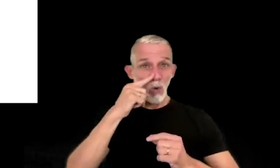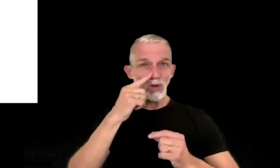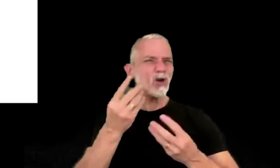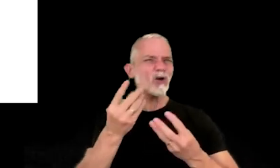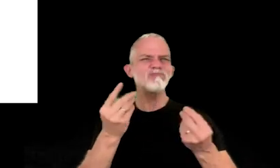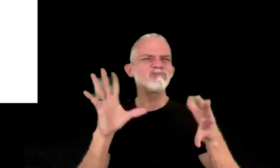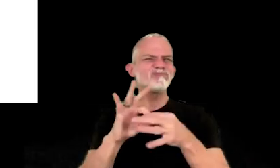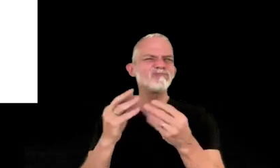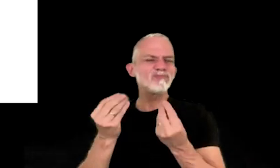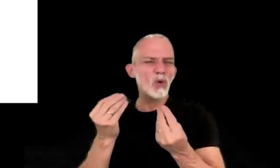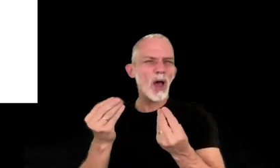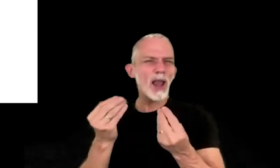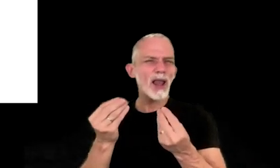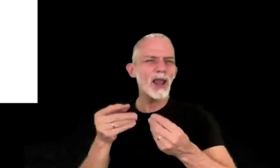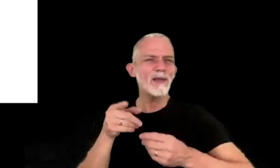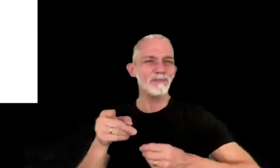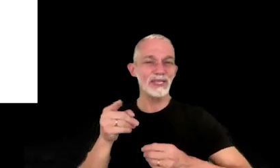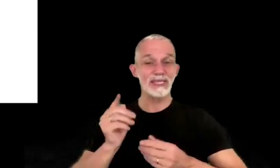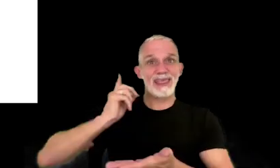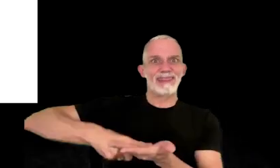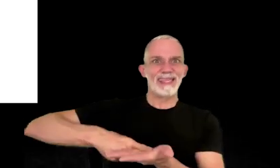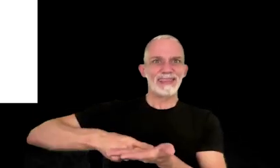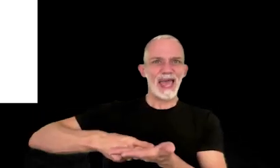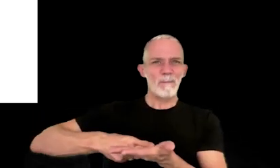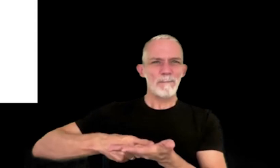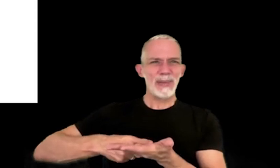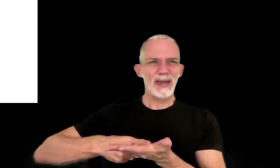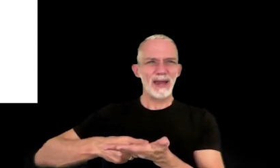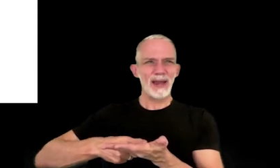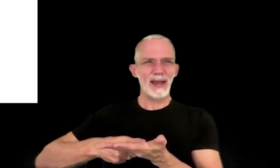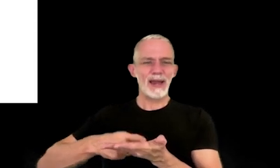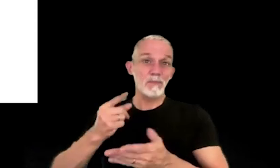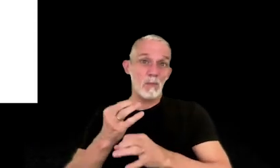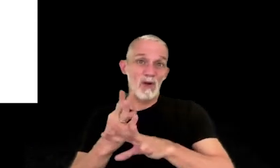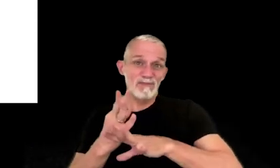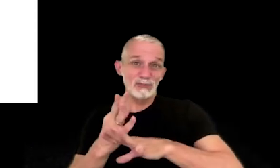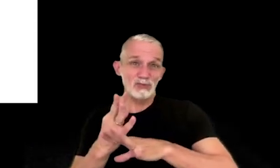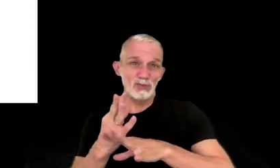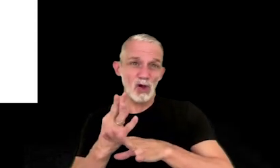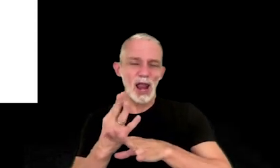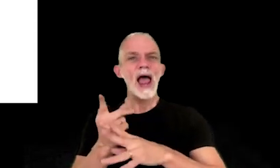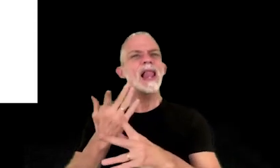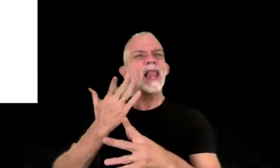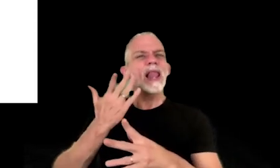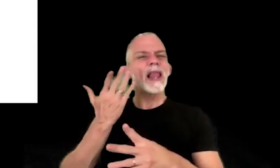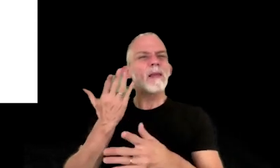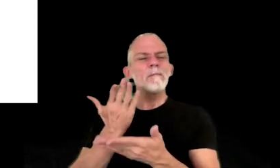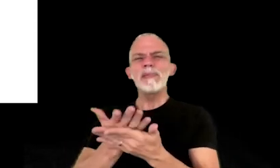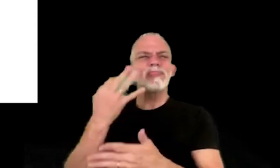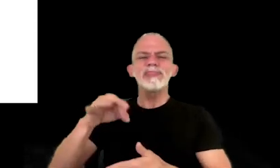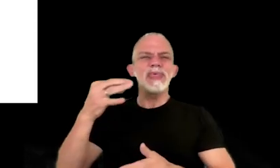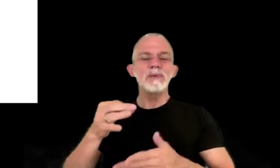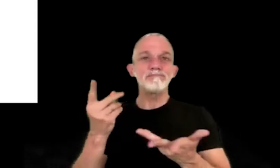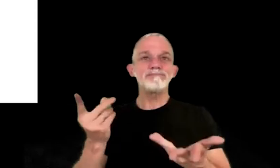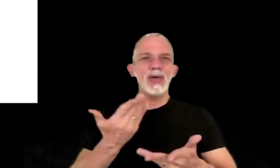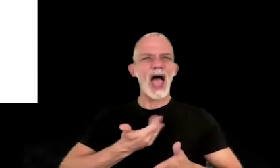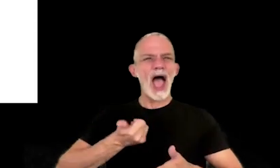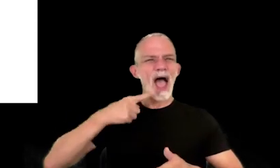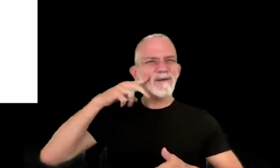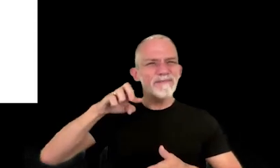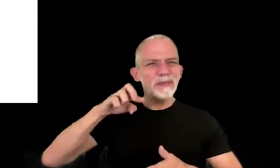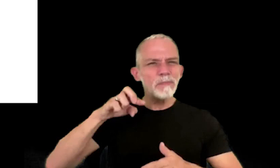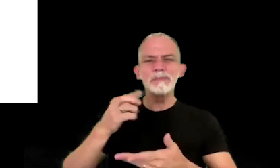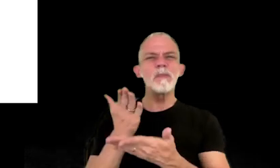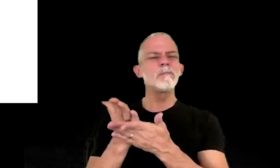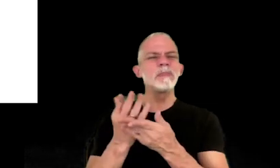vinculado a un dictamen profesional que exige la administración para